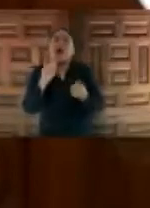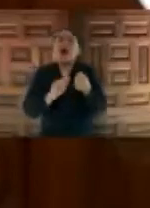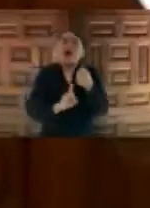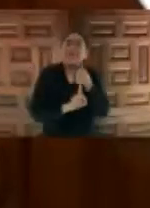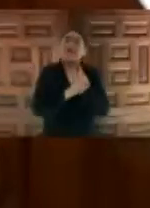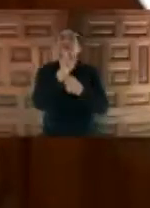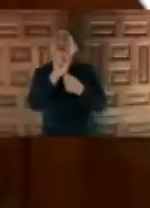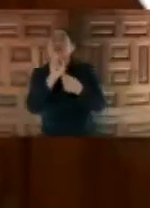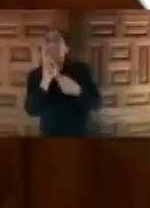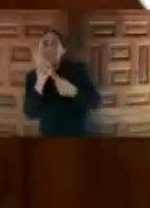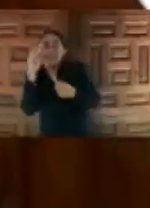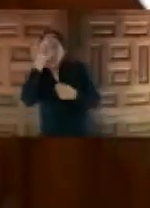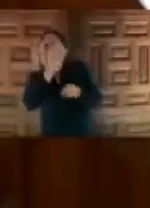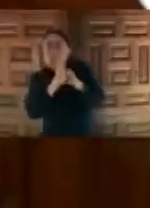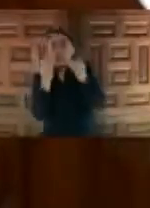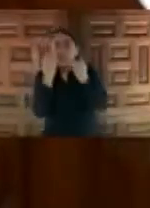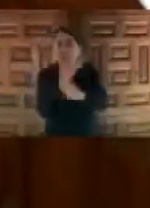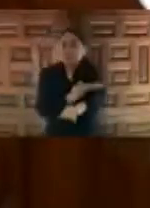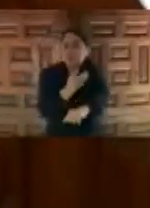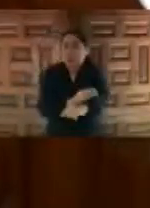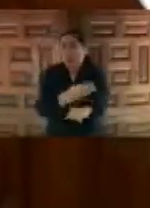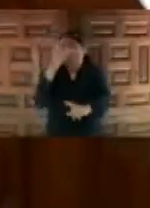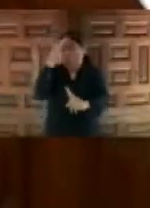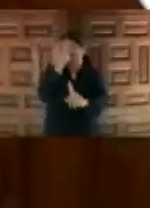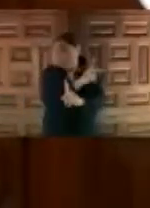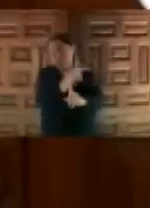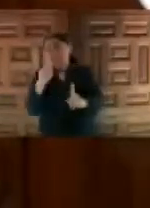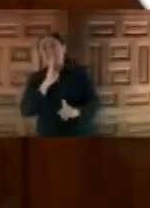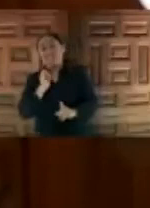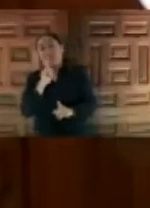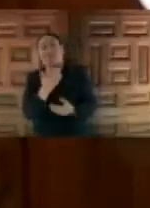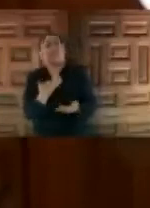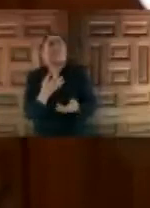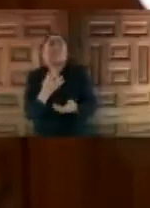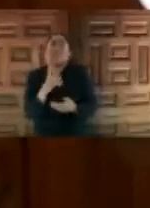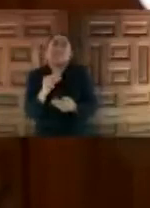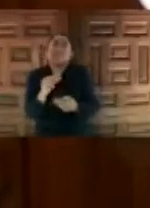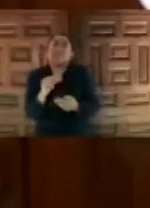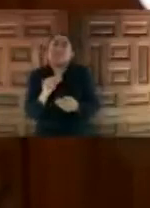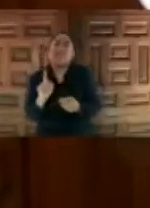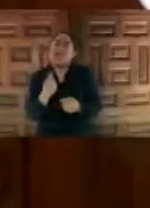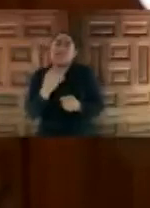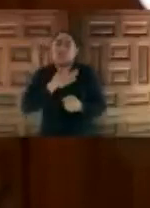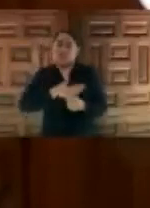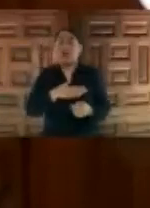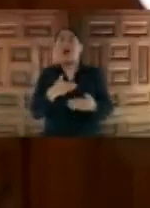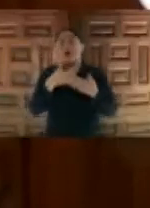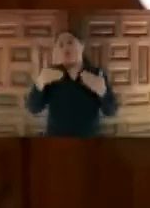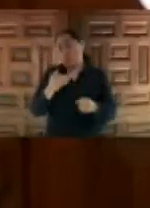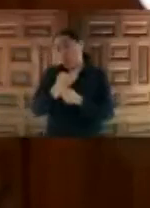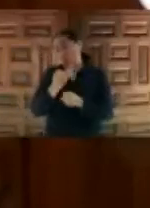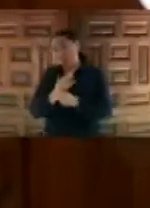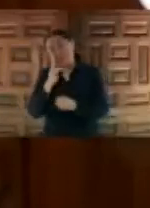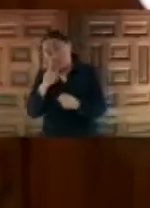de transparencia, descalificarnos a todos no me parece lo más adecuado. Vivimos entonces un primer momento